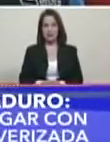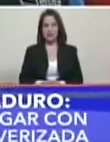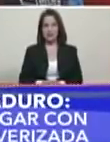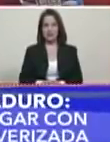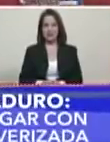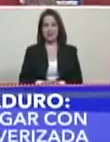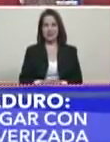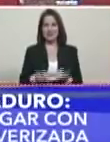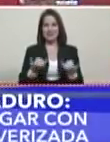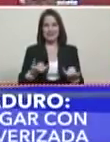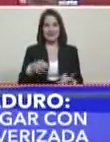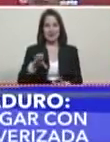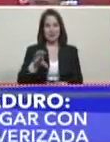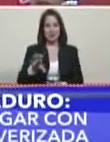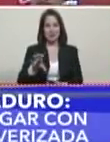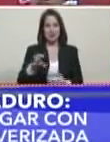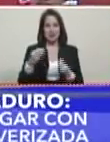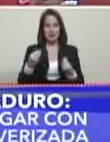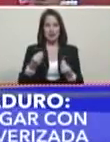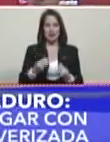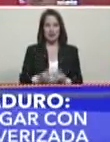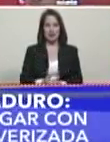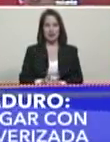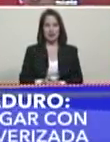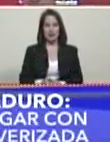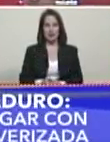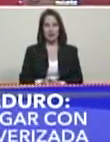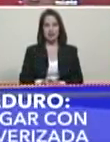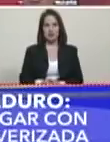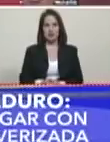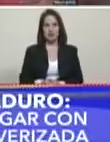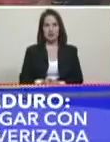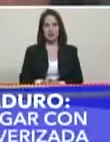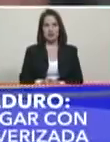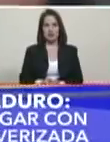país de acuerdo al plan de la patria aprobado por ustedes.